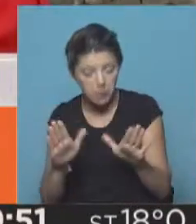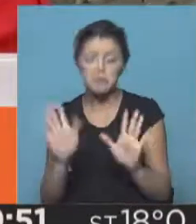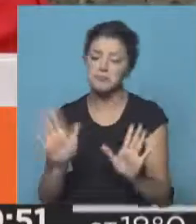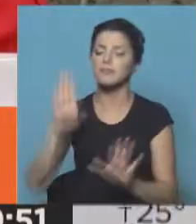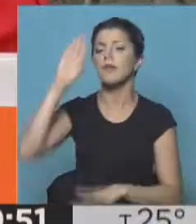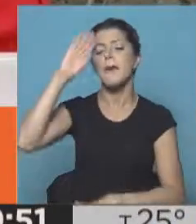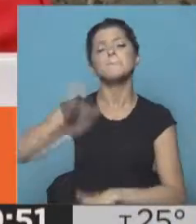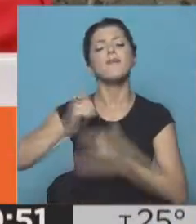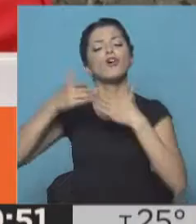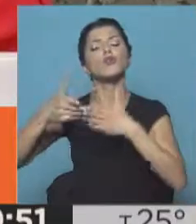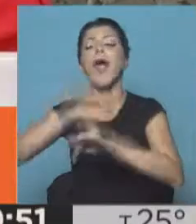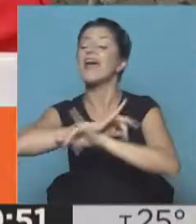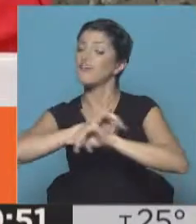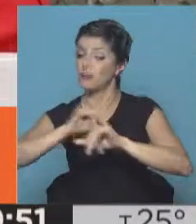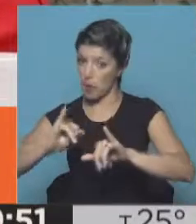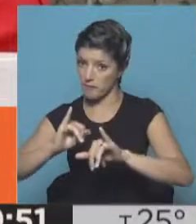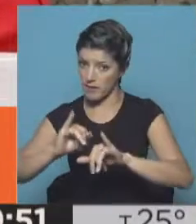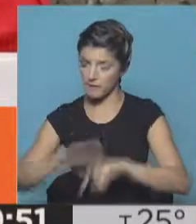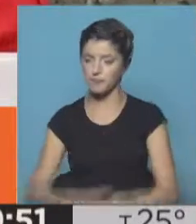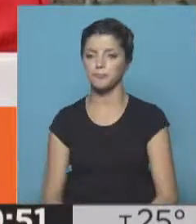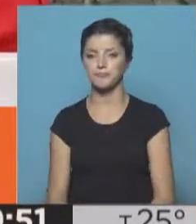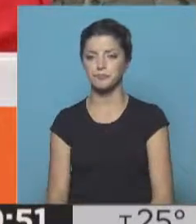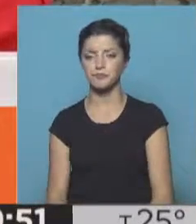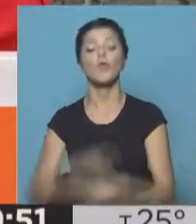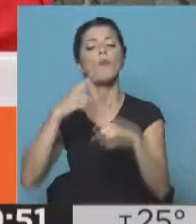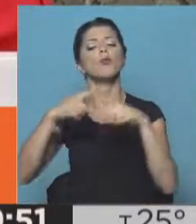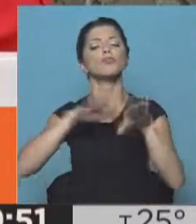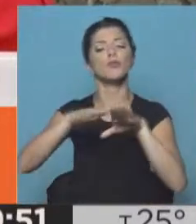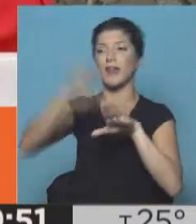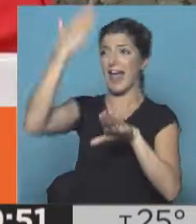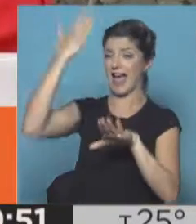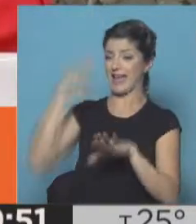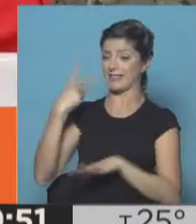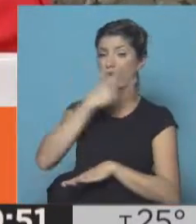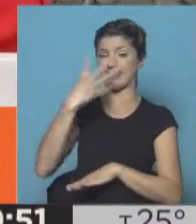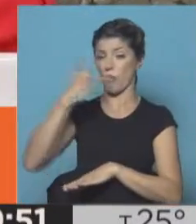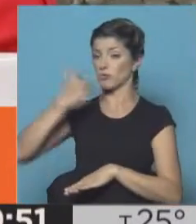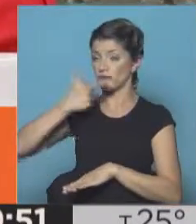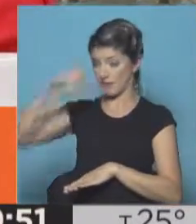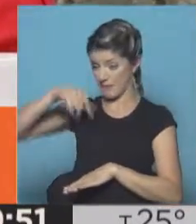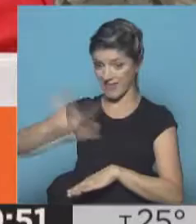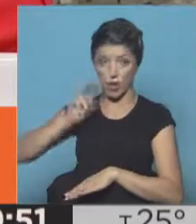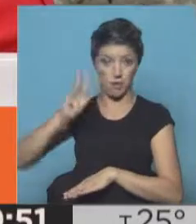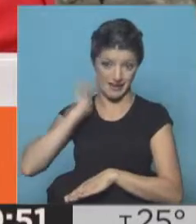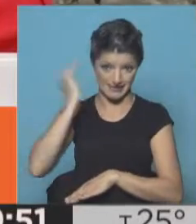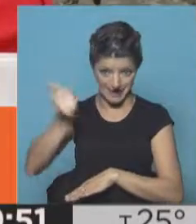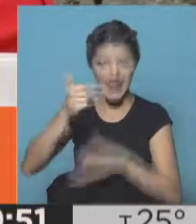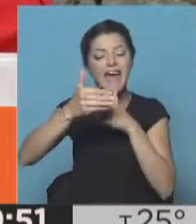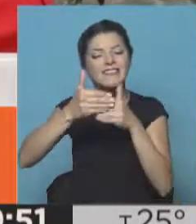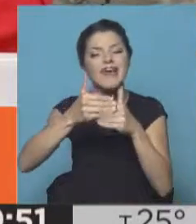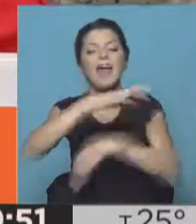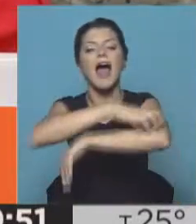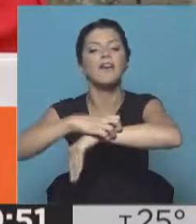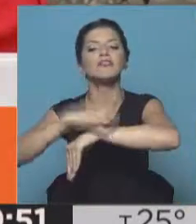Argentina informa que a raíz de los hechos ocurridos el día 24 de septiembre del corriente, en cercanías a la Villa